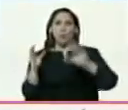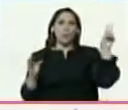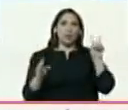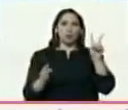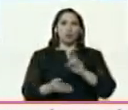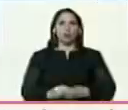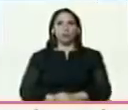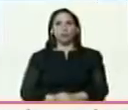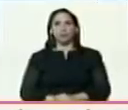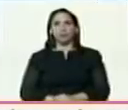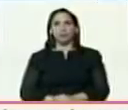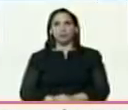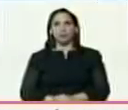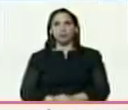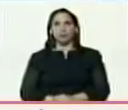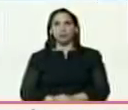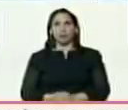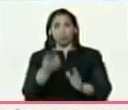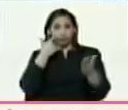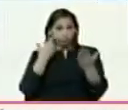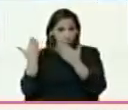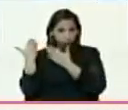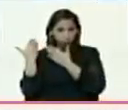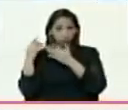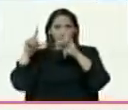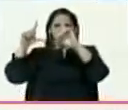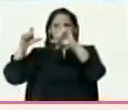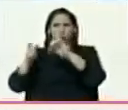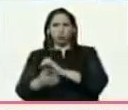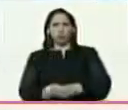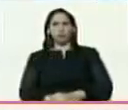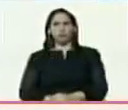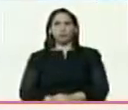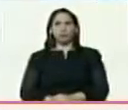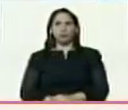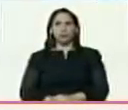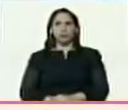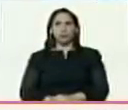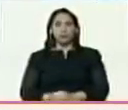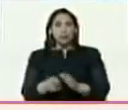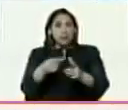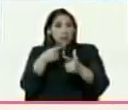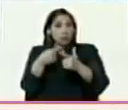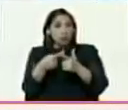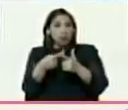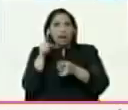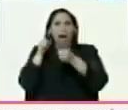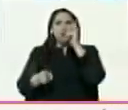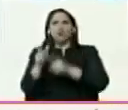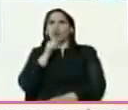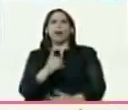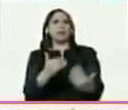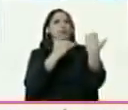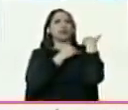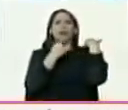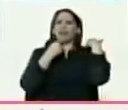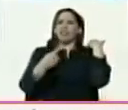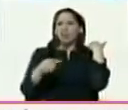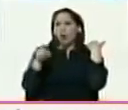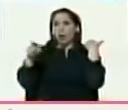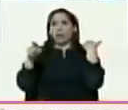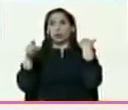si acercamos más la fotografía algún irresponsable por ahí dijo que estos eran